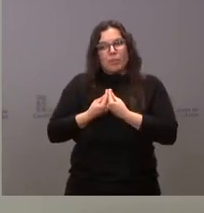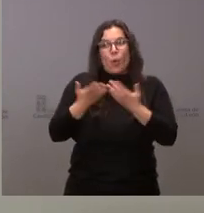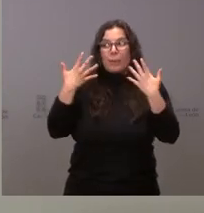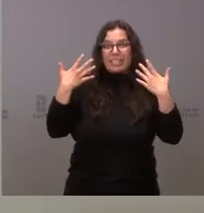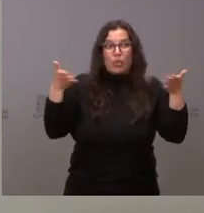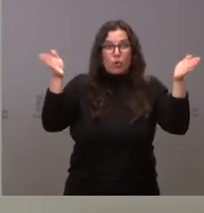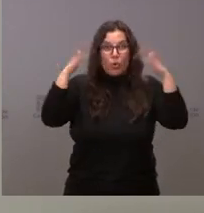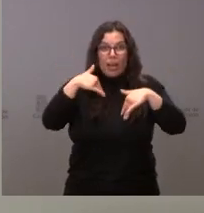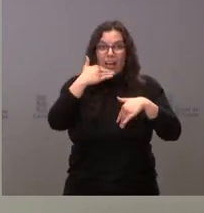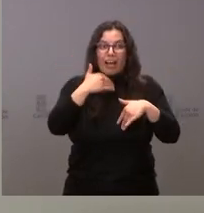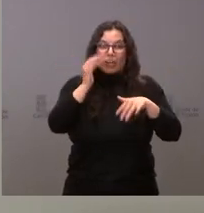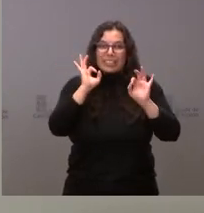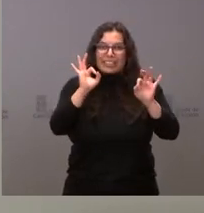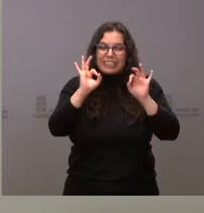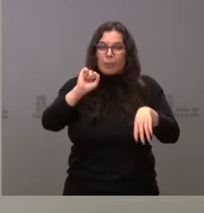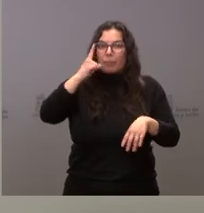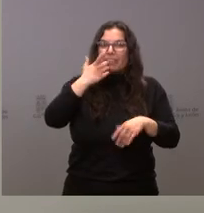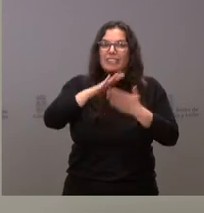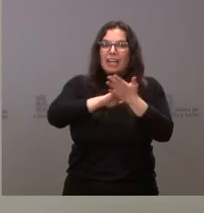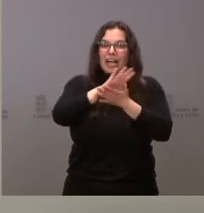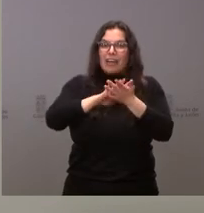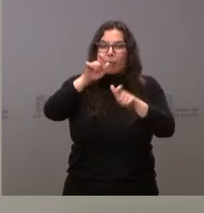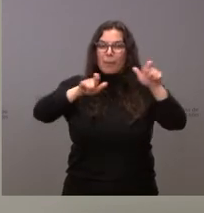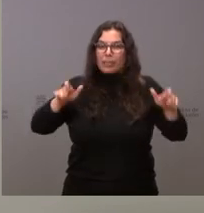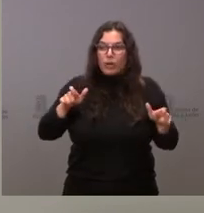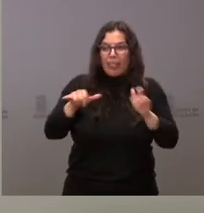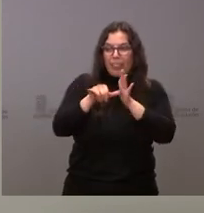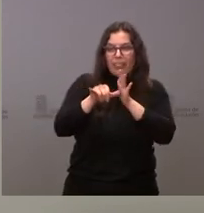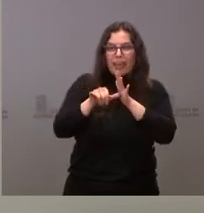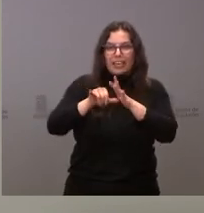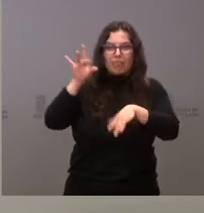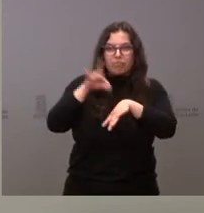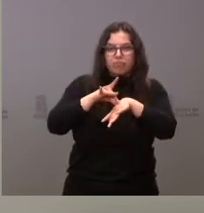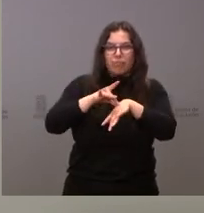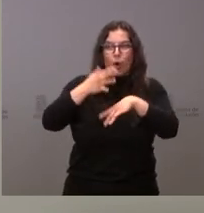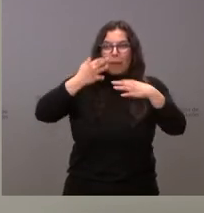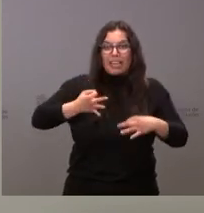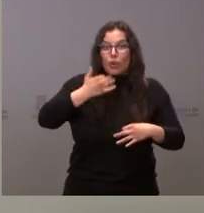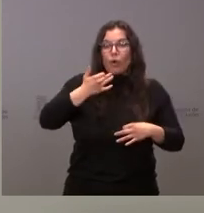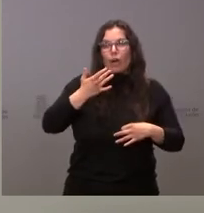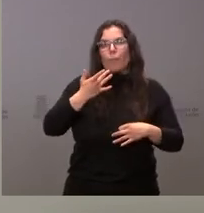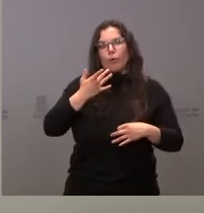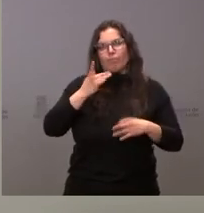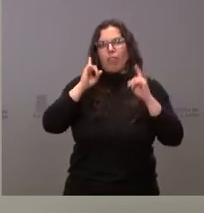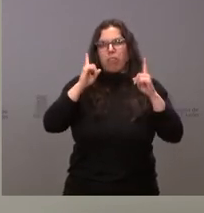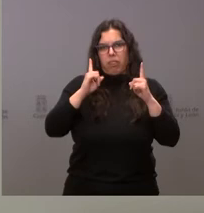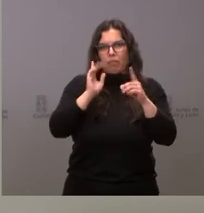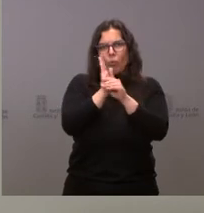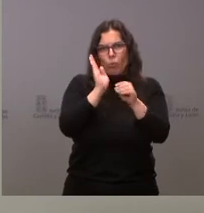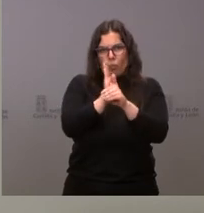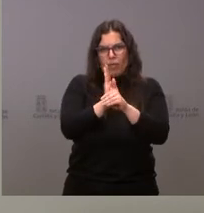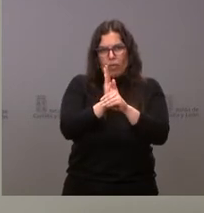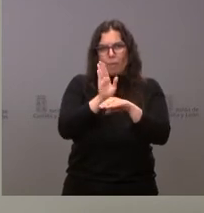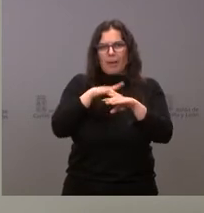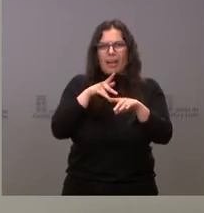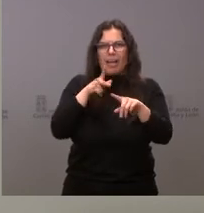adecuada y especialmente cuando hablemos de personas con especiales patologías de riesgo pues se tomen las máximas precauciones posibles para evitar